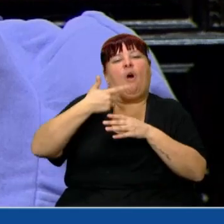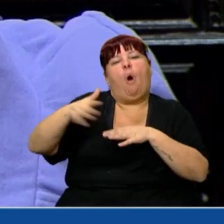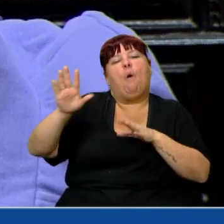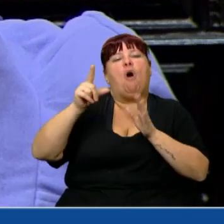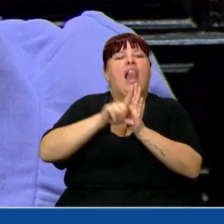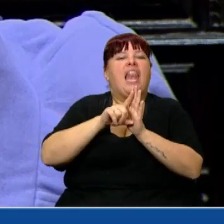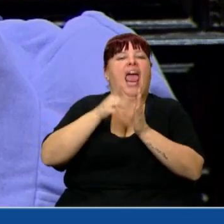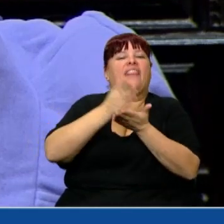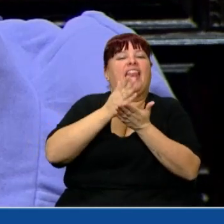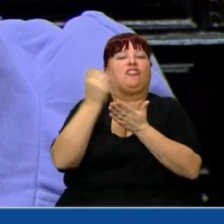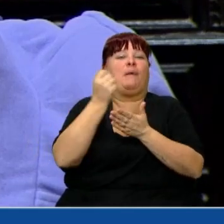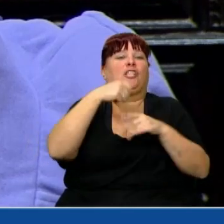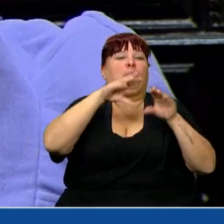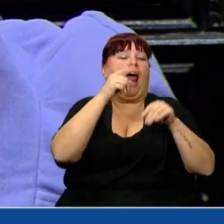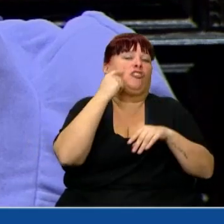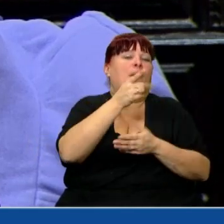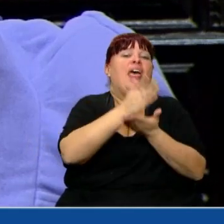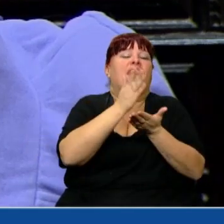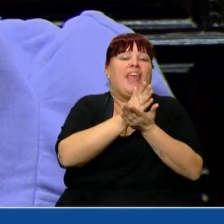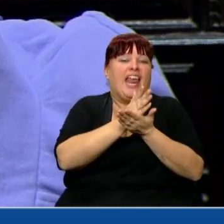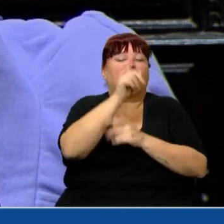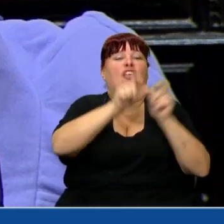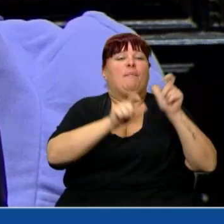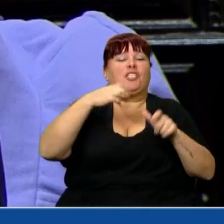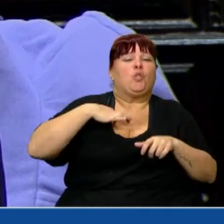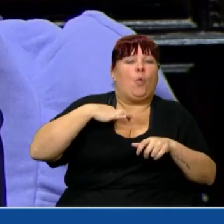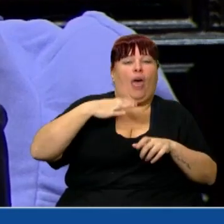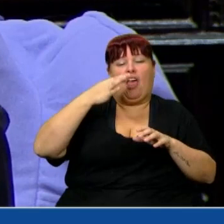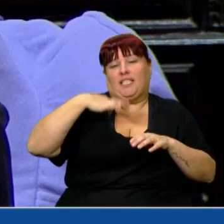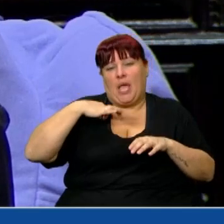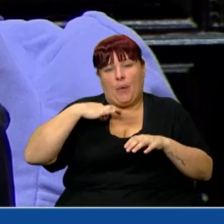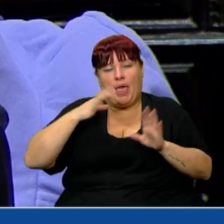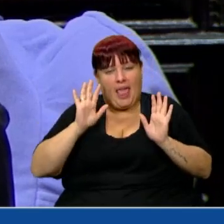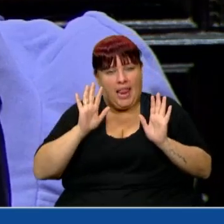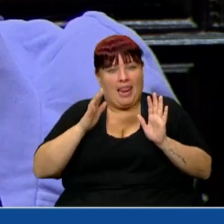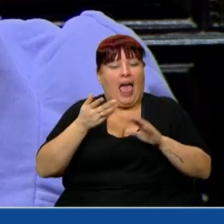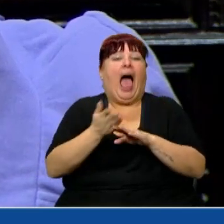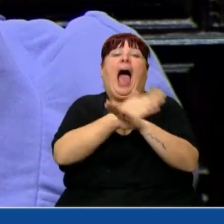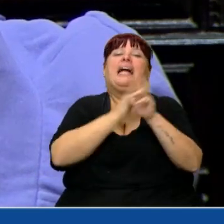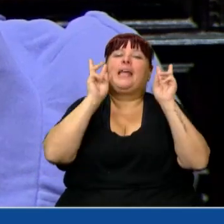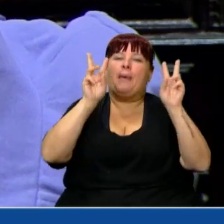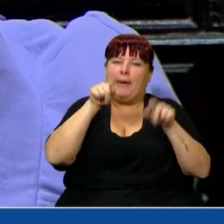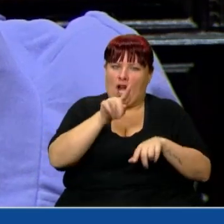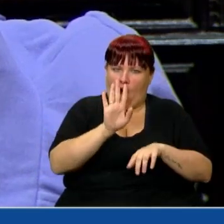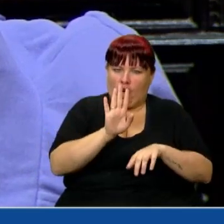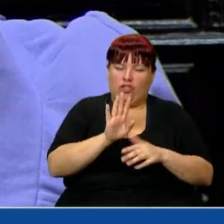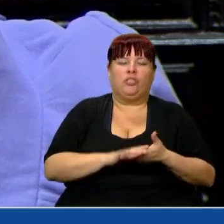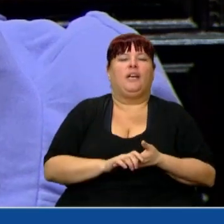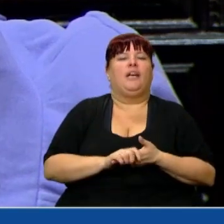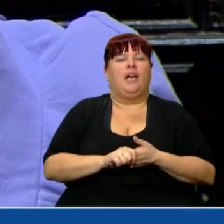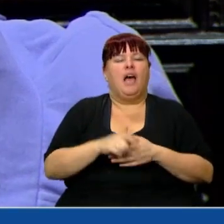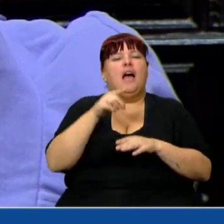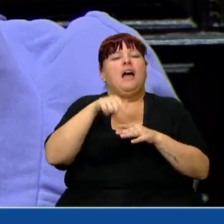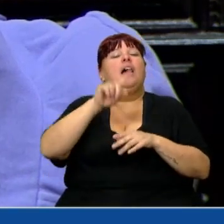despojada por la ley de los derechos más fundamentales, como son los derechos de los ciudadanos y los derechos civiles, preperonismo, la que